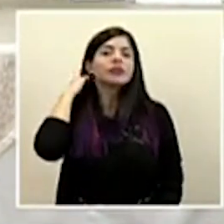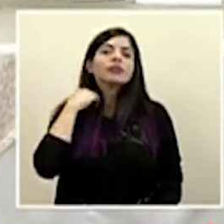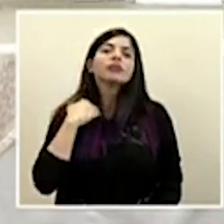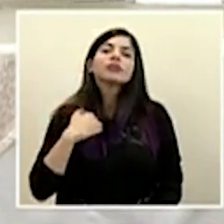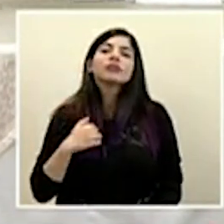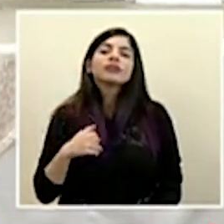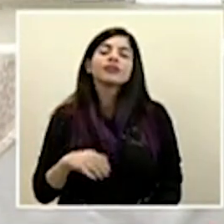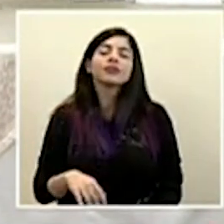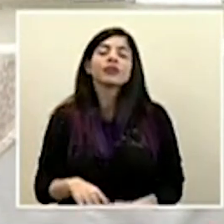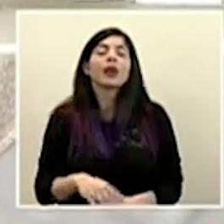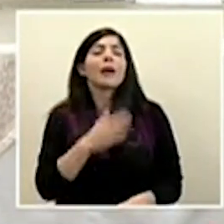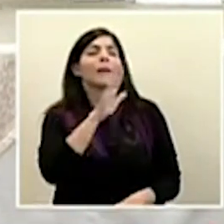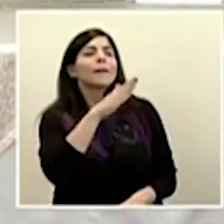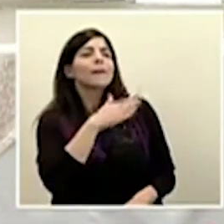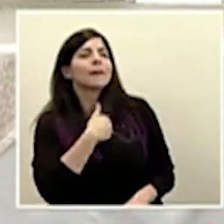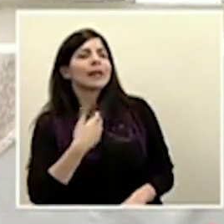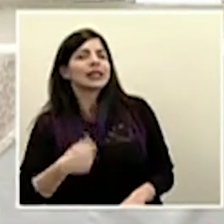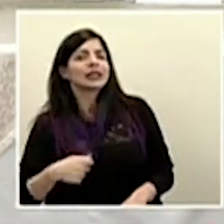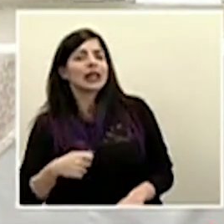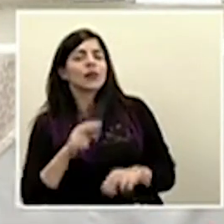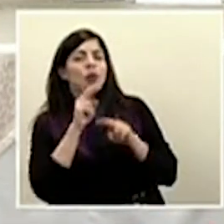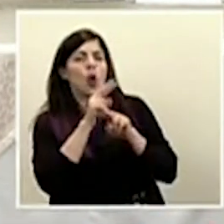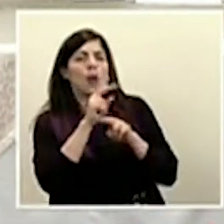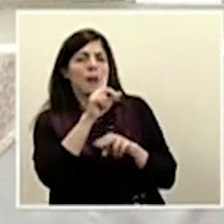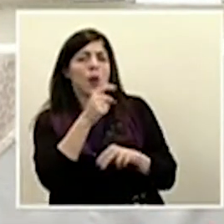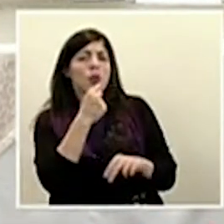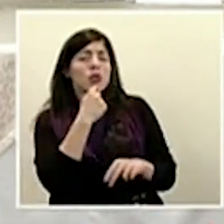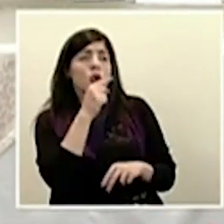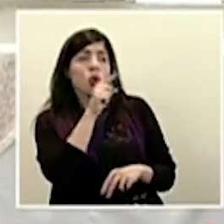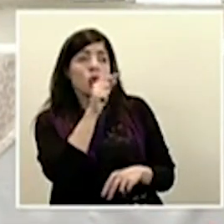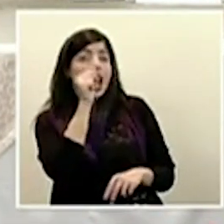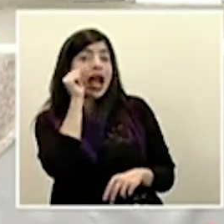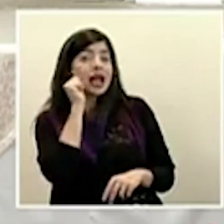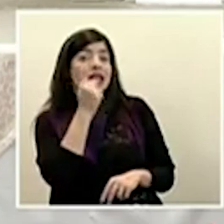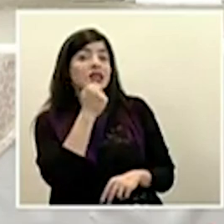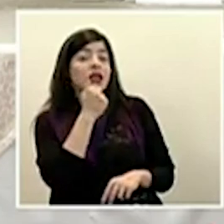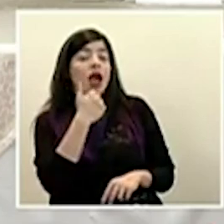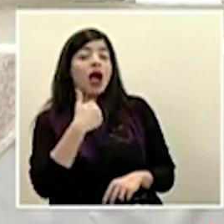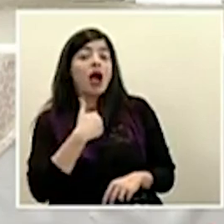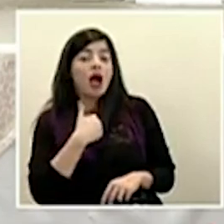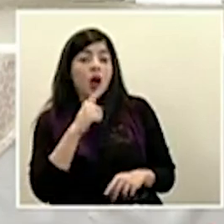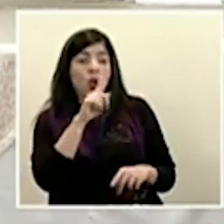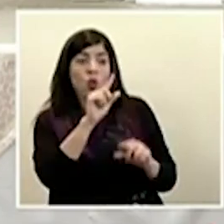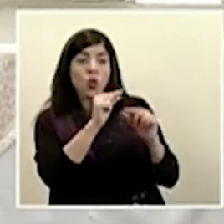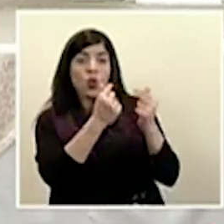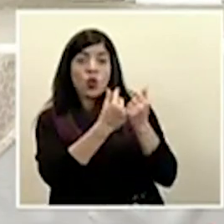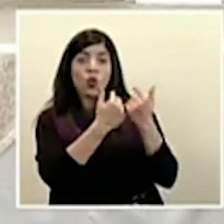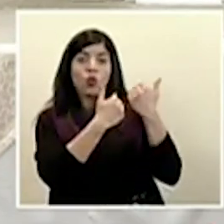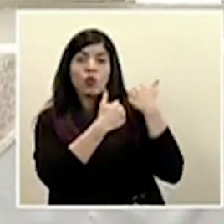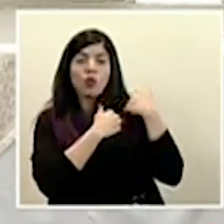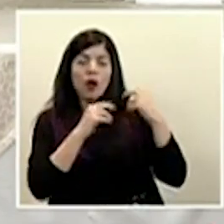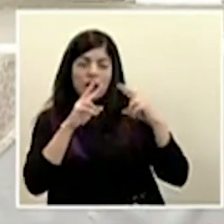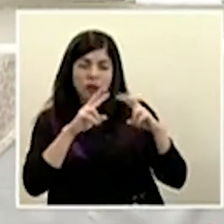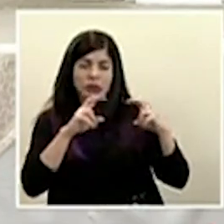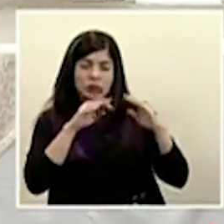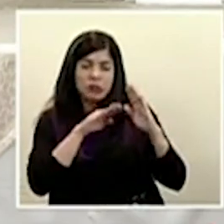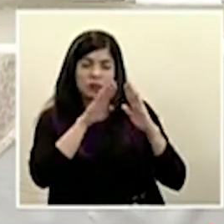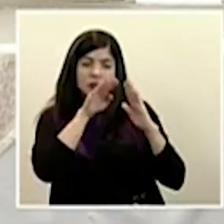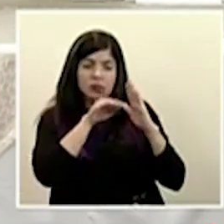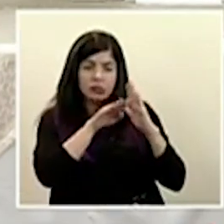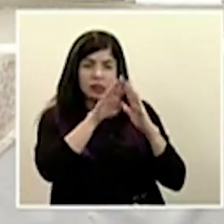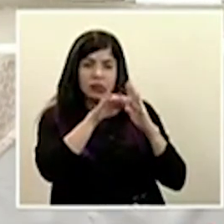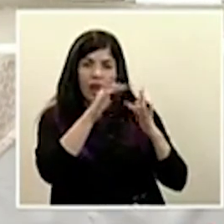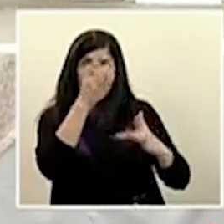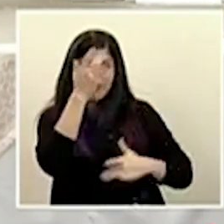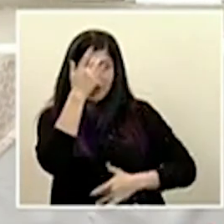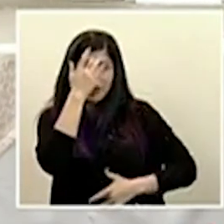Presidente, el observador consulta. Usted mencionó ayer que existe un grupo que analiza las curvas y estadísticas de la enfermedad